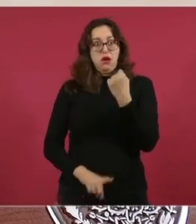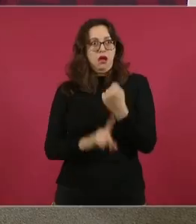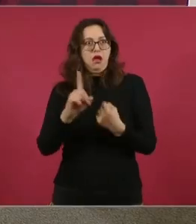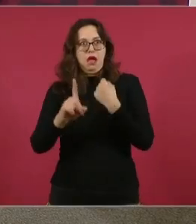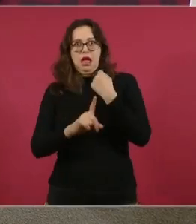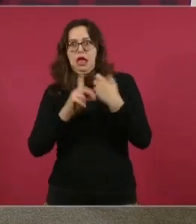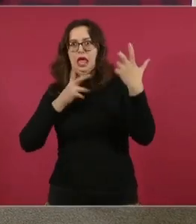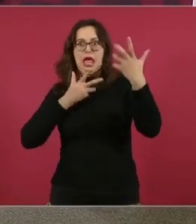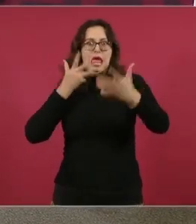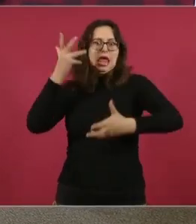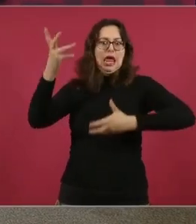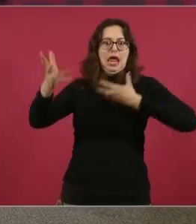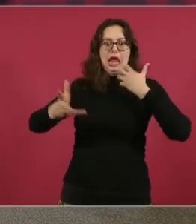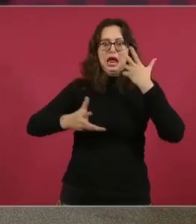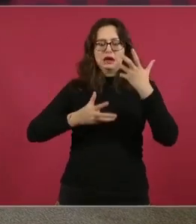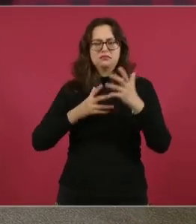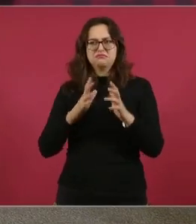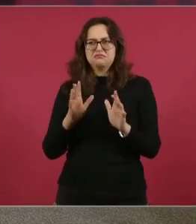funcionando la economía,